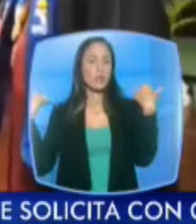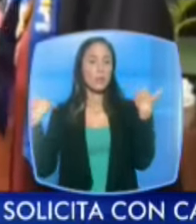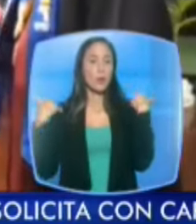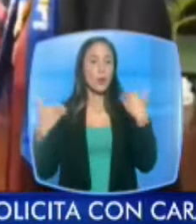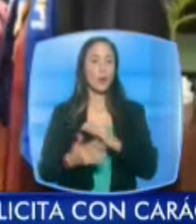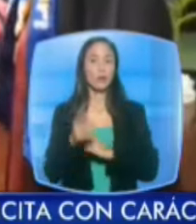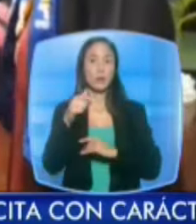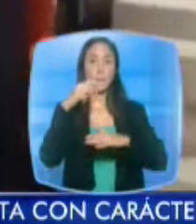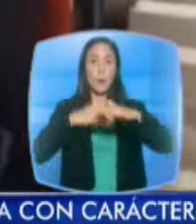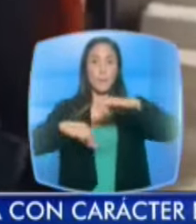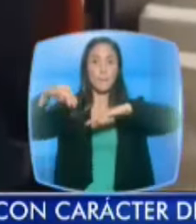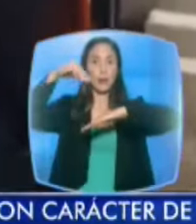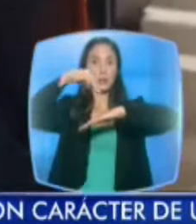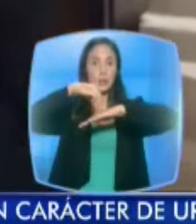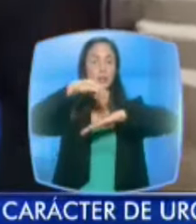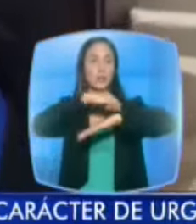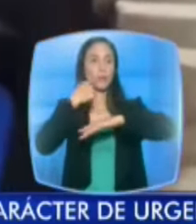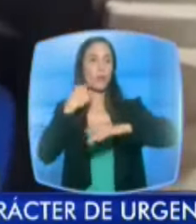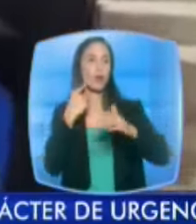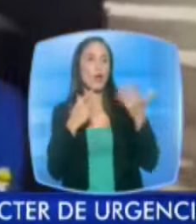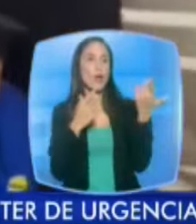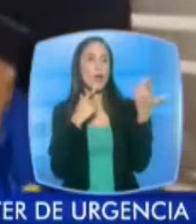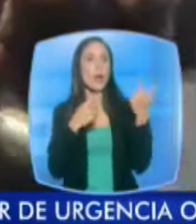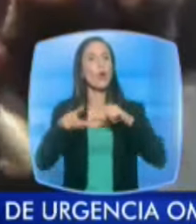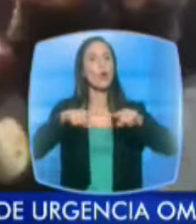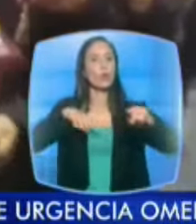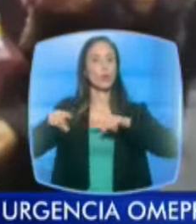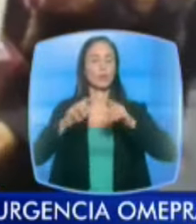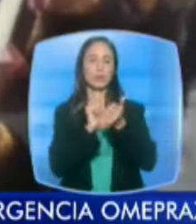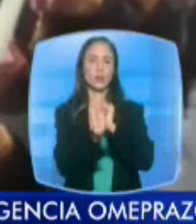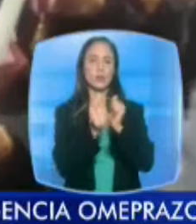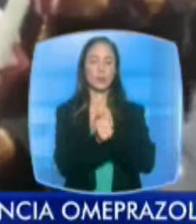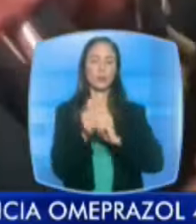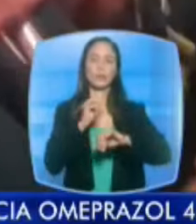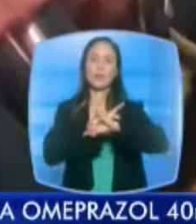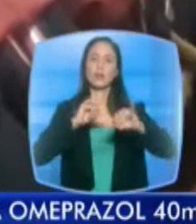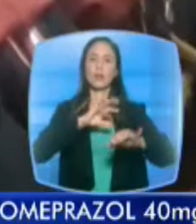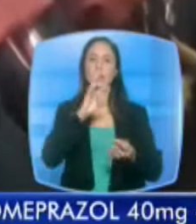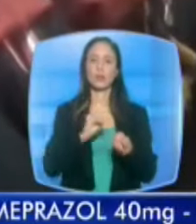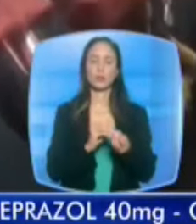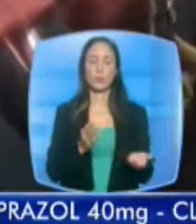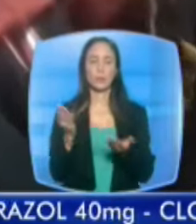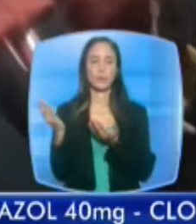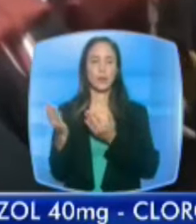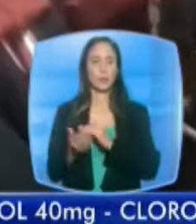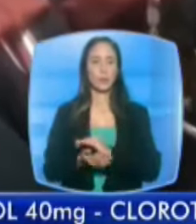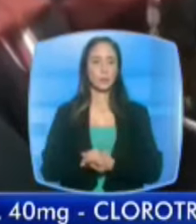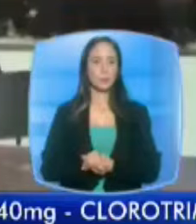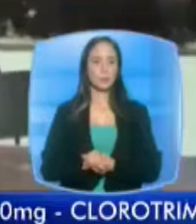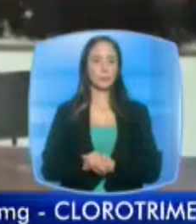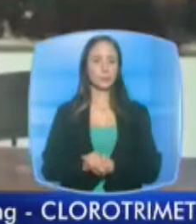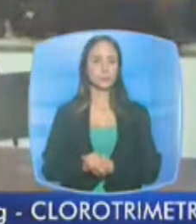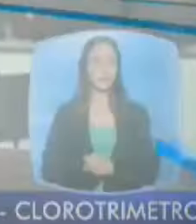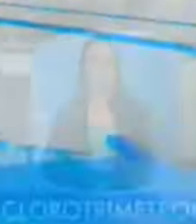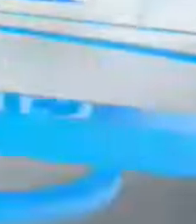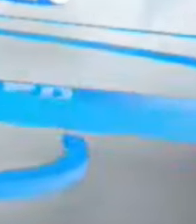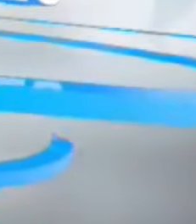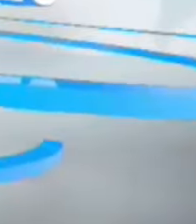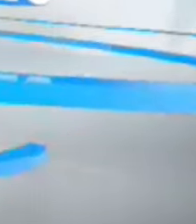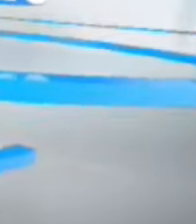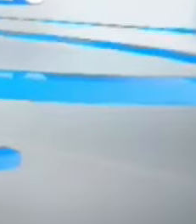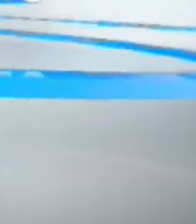y magíster en gerencia del deporte. Desde el estado Cojedes, María Yacibid Bolívar, Televen.